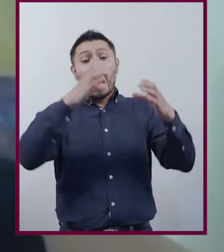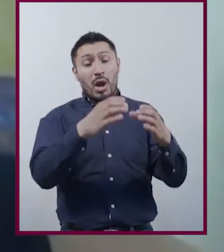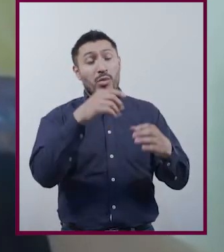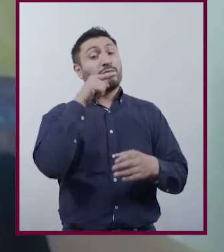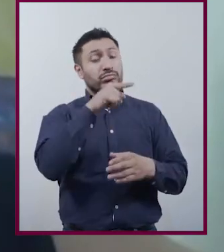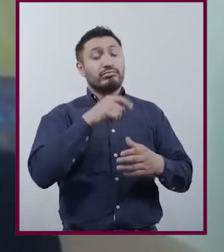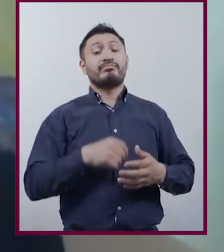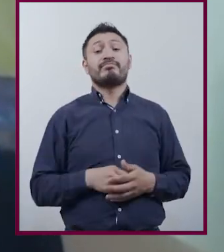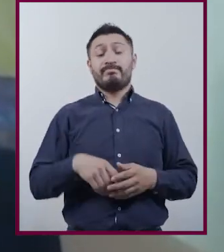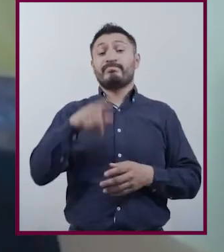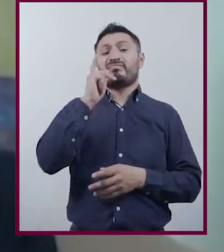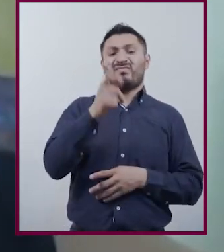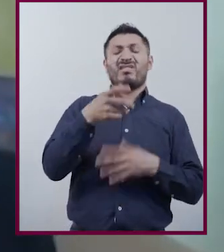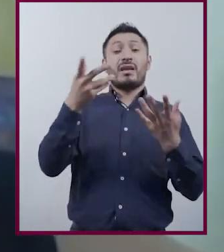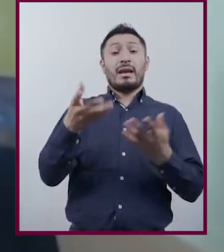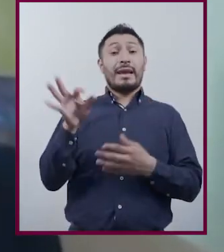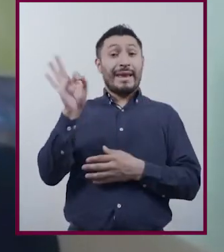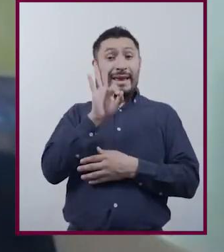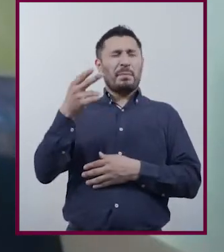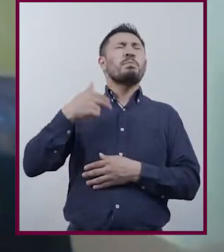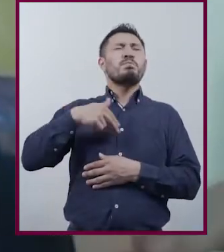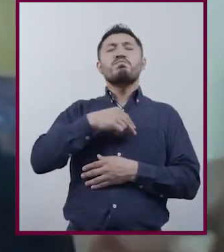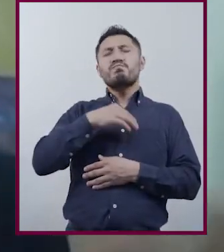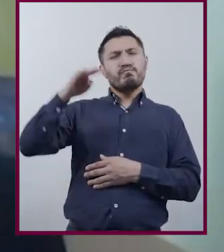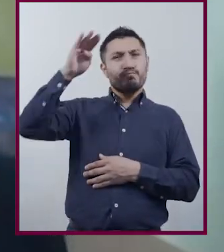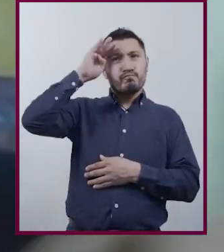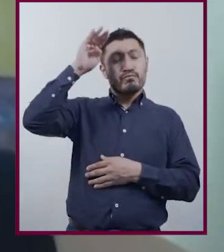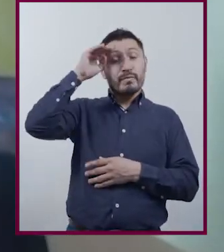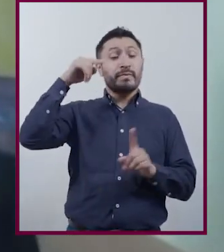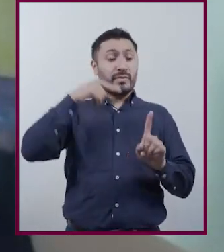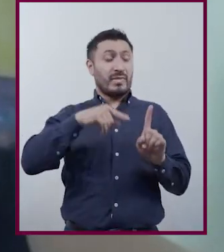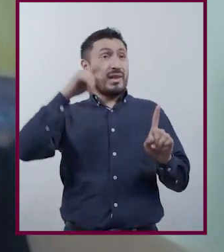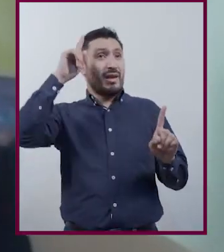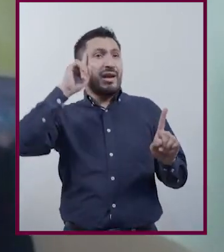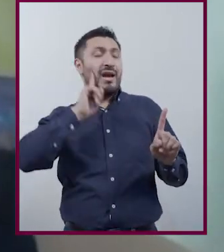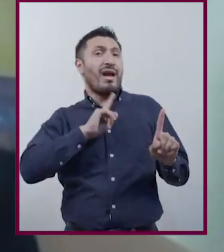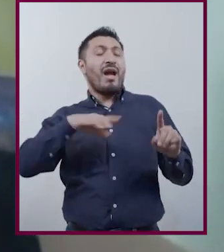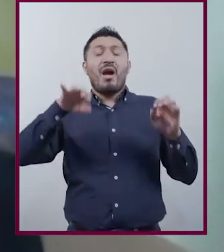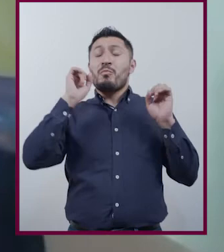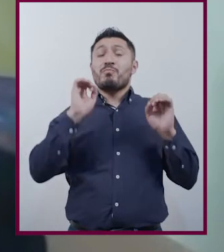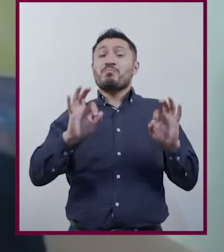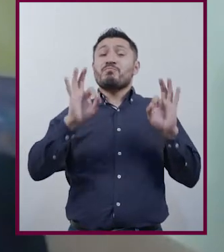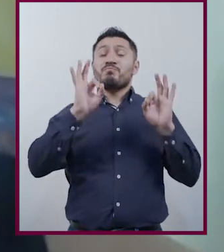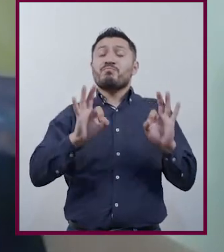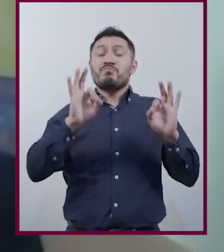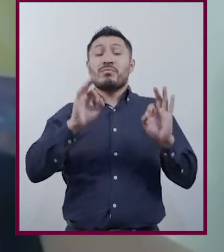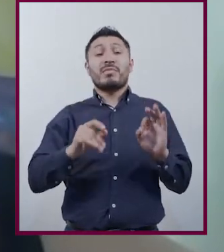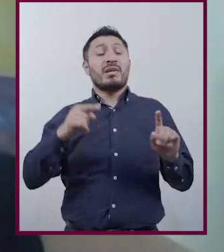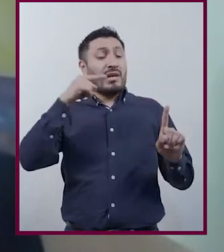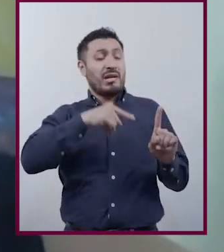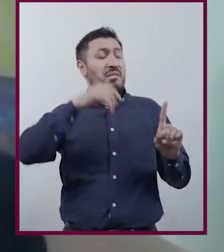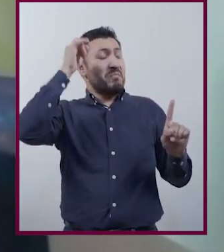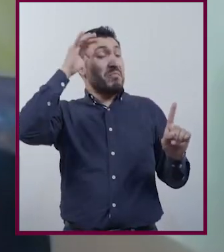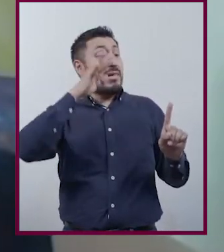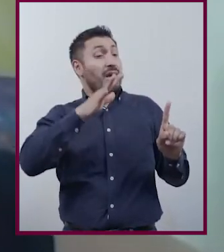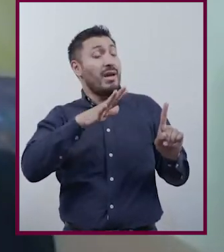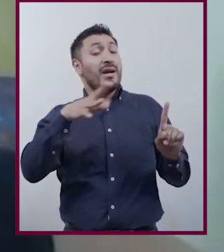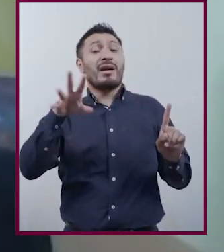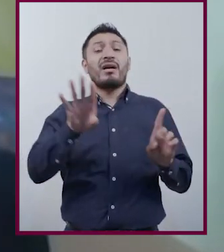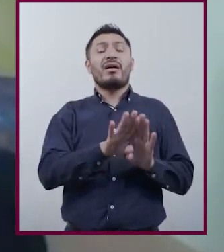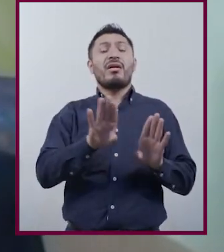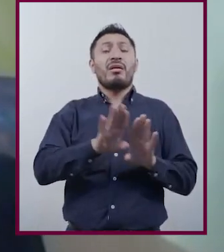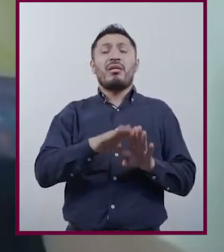social. Es decir, pensaríamos que esta niña privilegiada, al ser privilegiada,